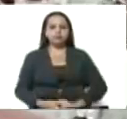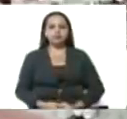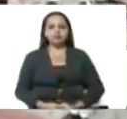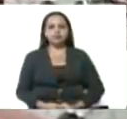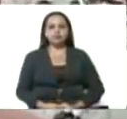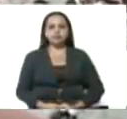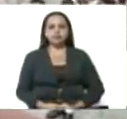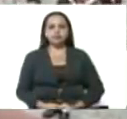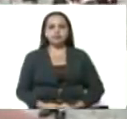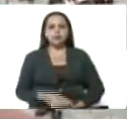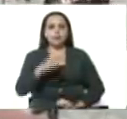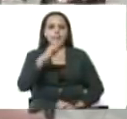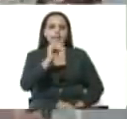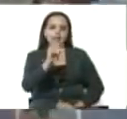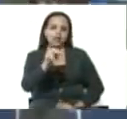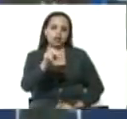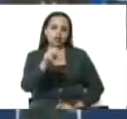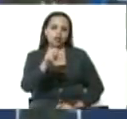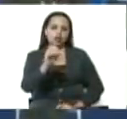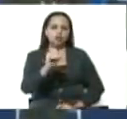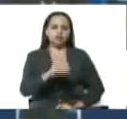eagles el antes pinto